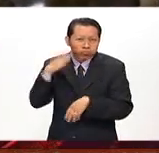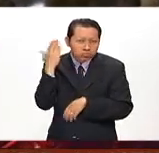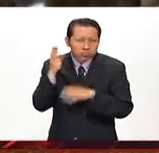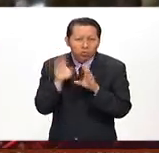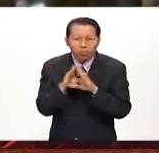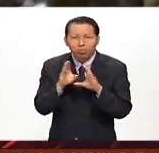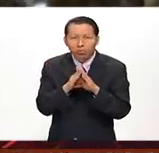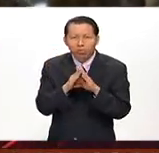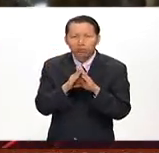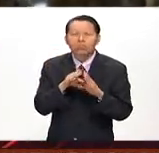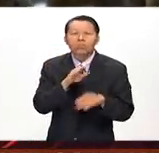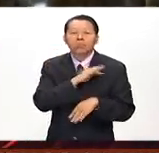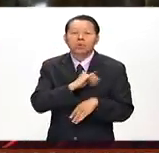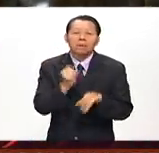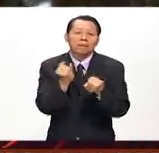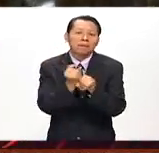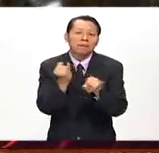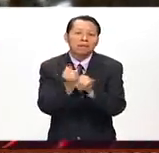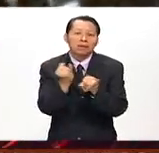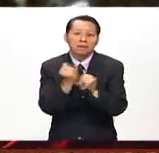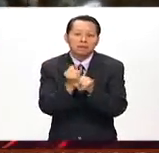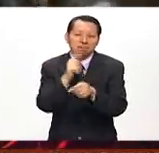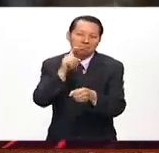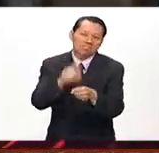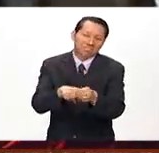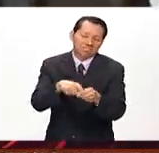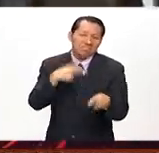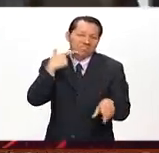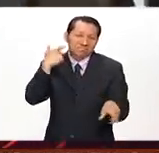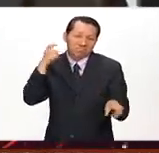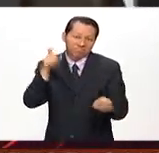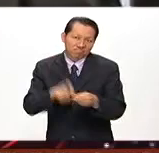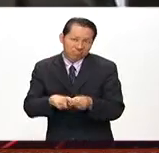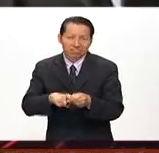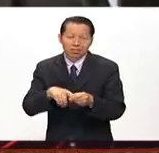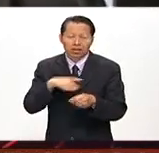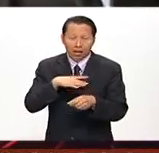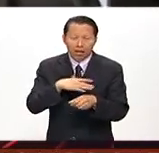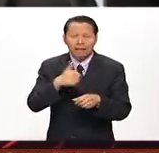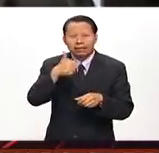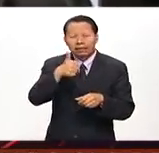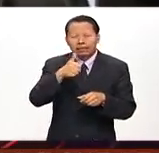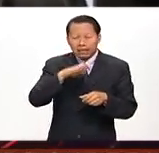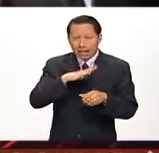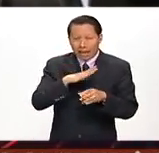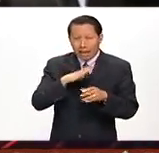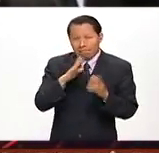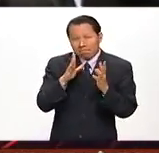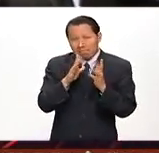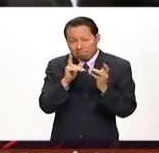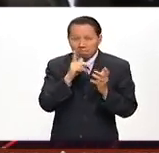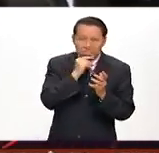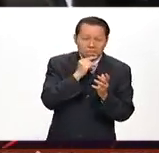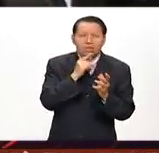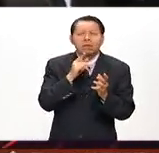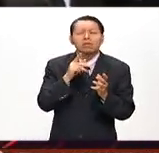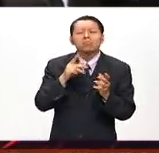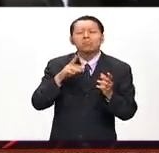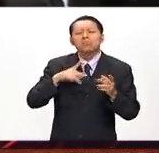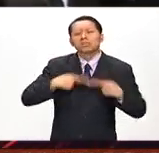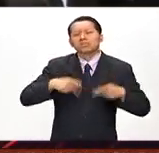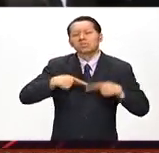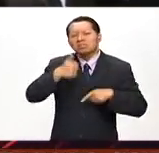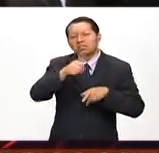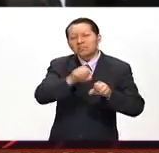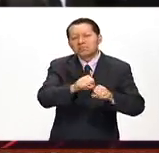¿qué? Pues del internet. Hasta el momento las autoridades han arrestado a 6 personas que presuntamente le vendieron